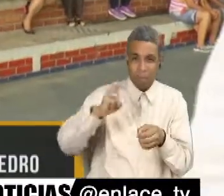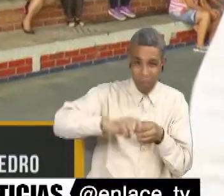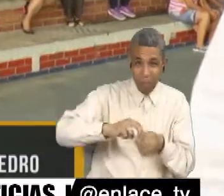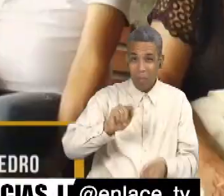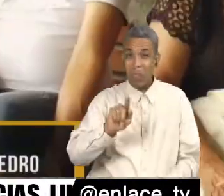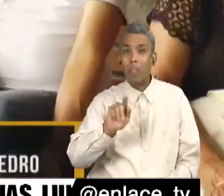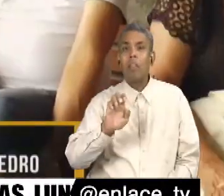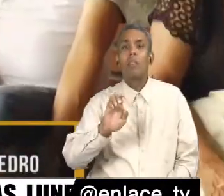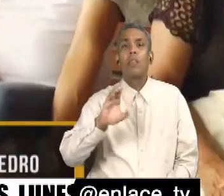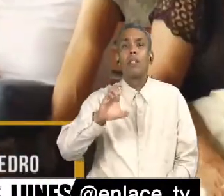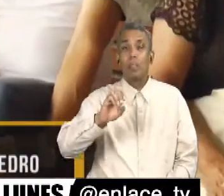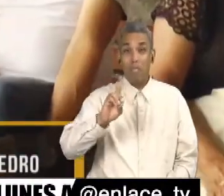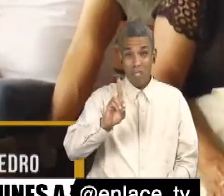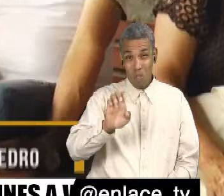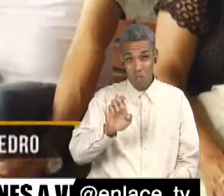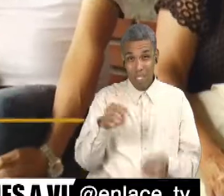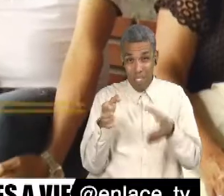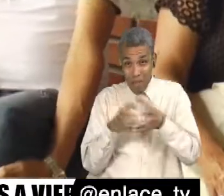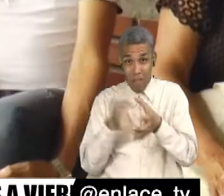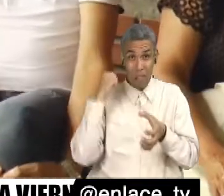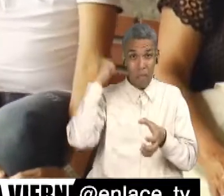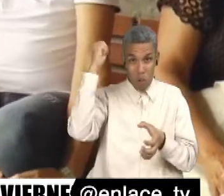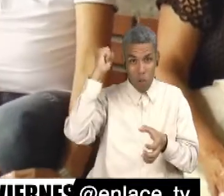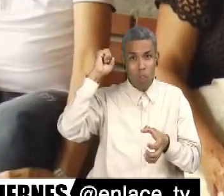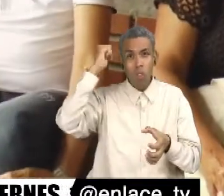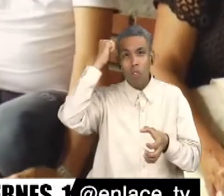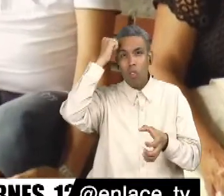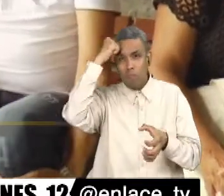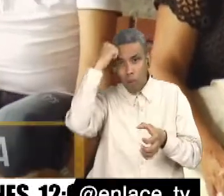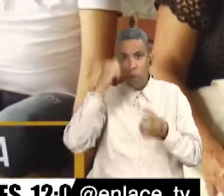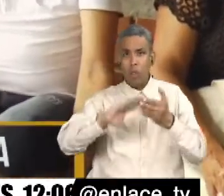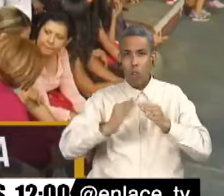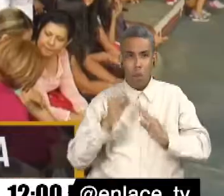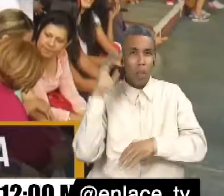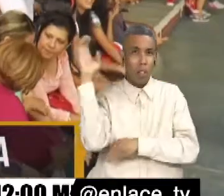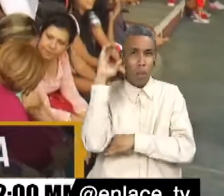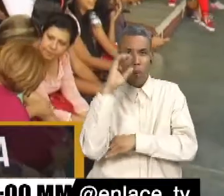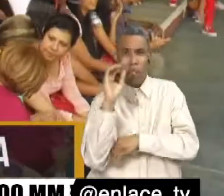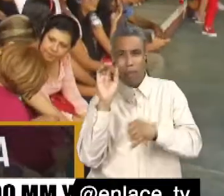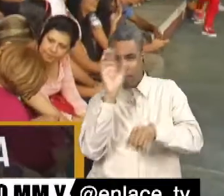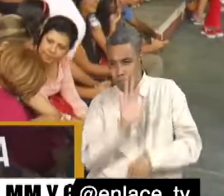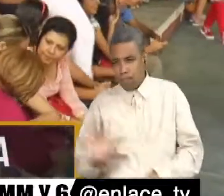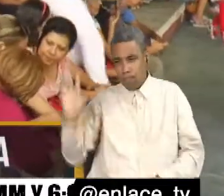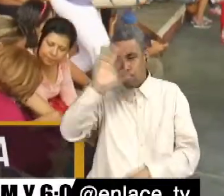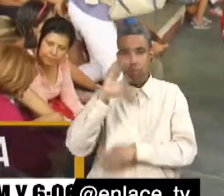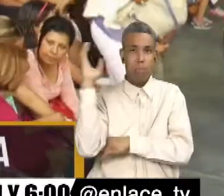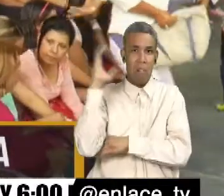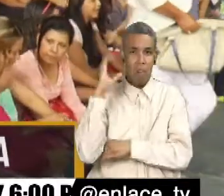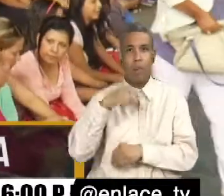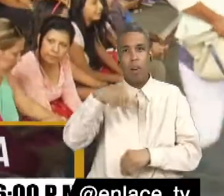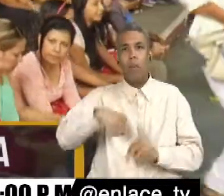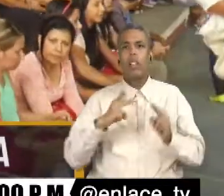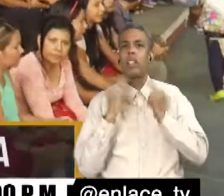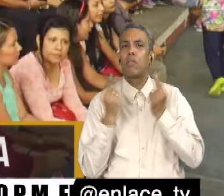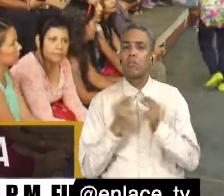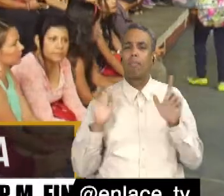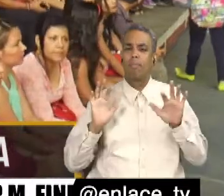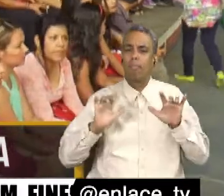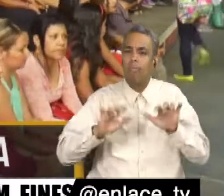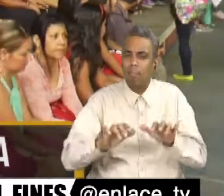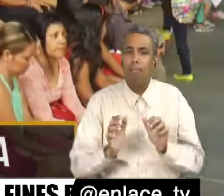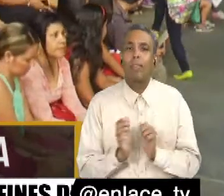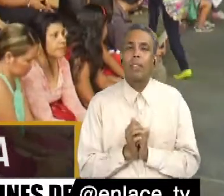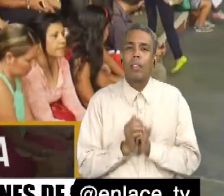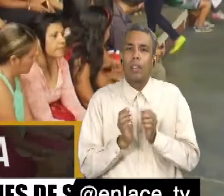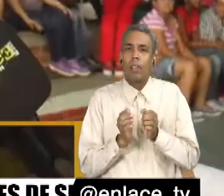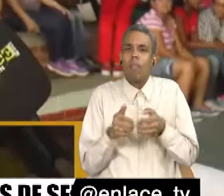padres de familia de estudiantes de las distintas instituciones educativas de carácter oficial en Barranca Bermeja para exponerles el por qué el magisterio se encuentra